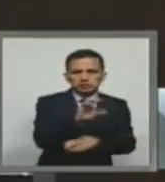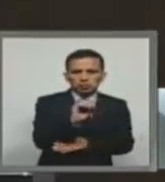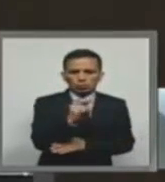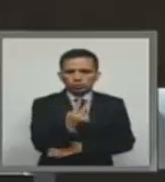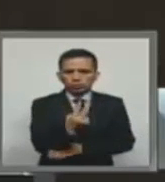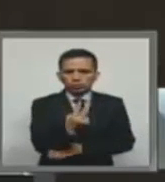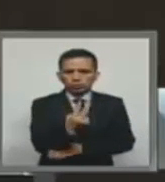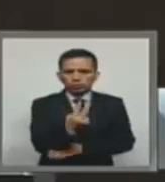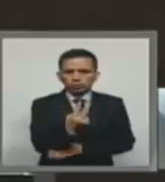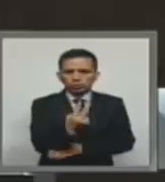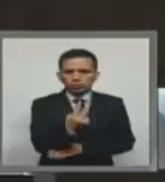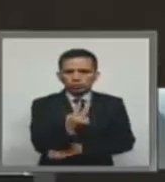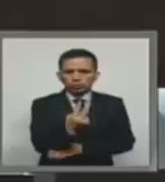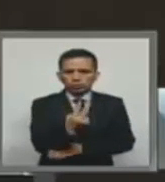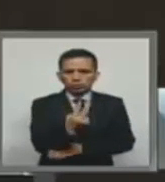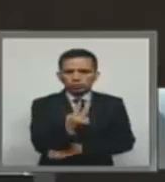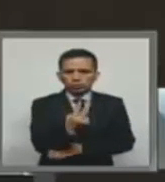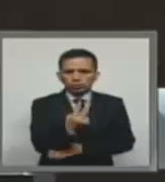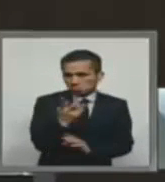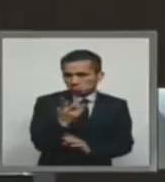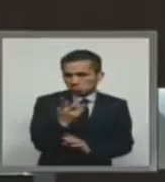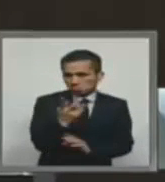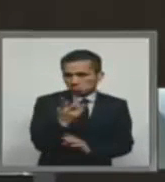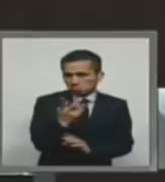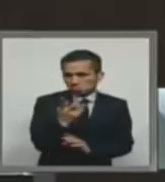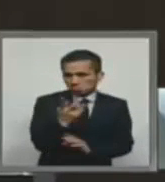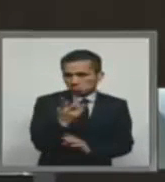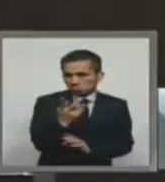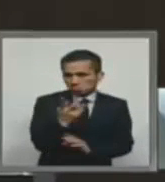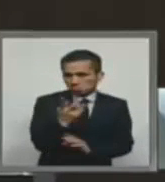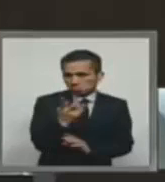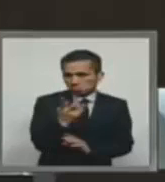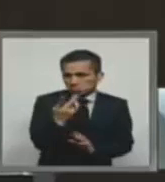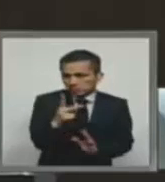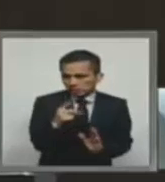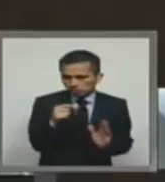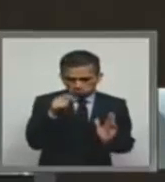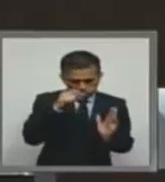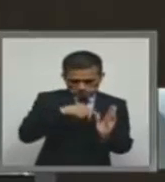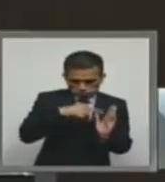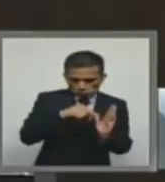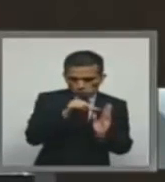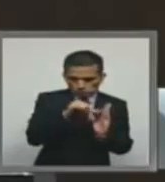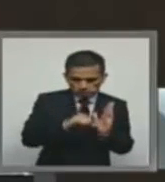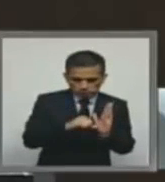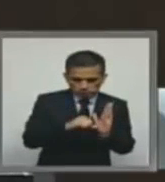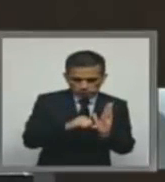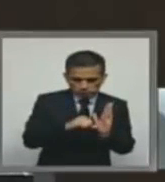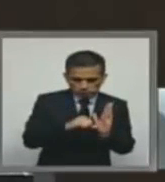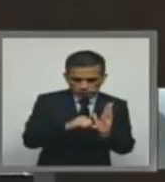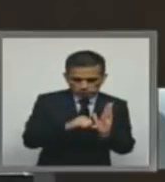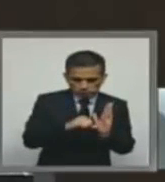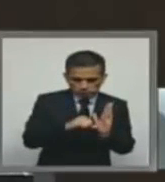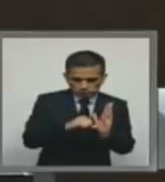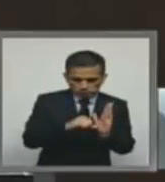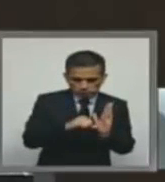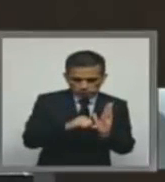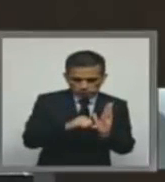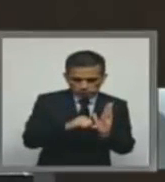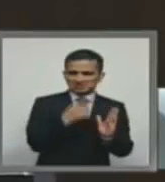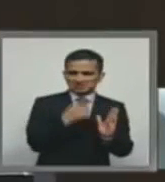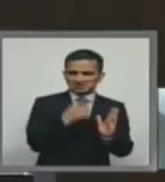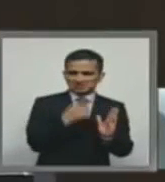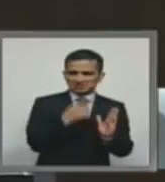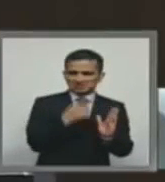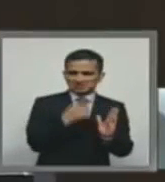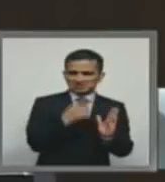Pero dentro del concepto que se maneja en el propio artículo 2 de este dictamen,